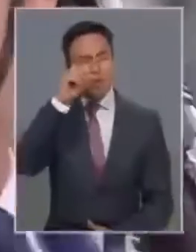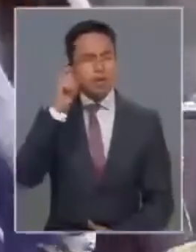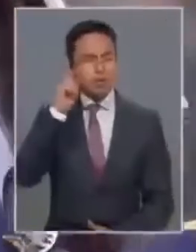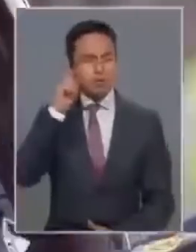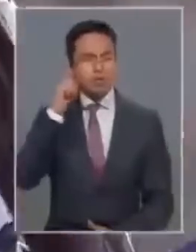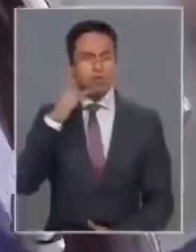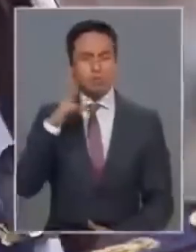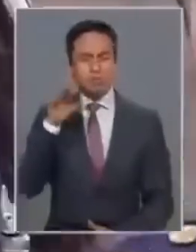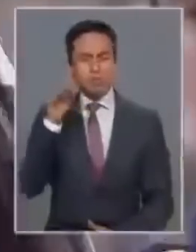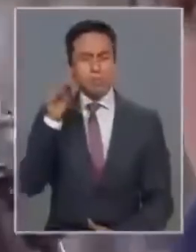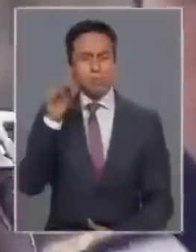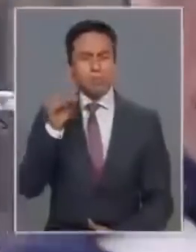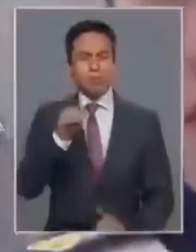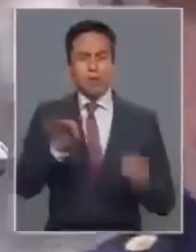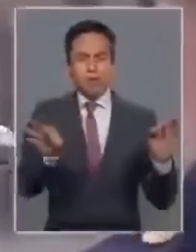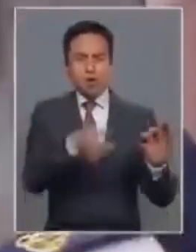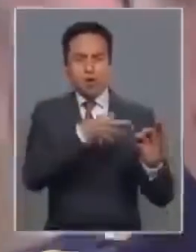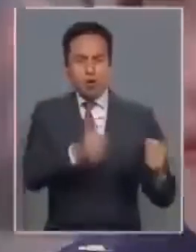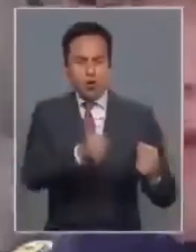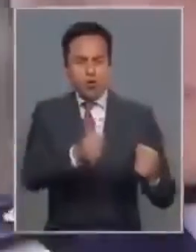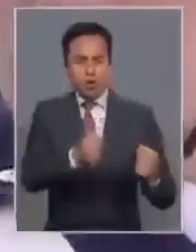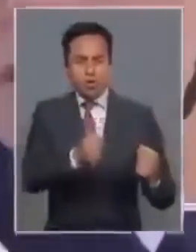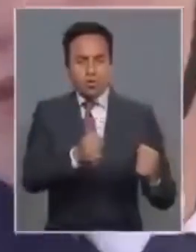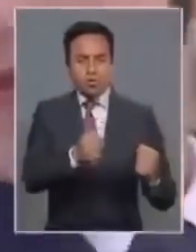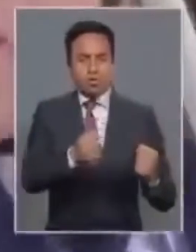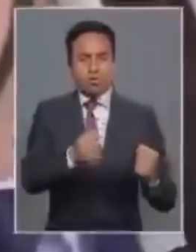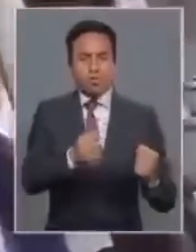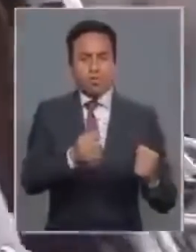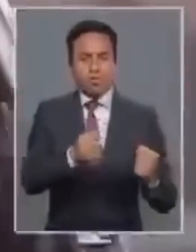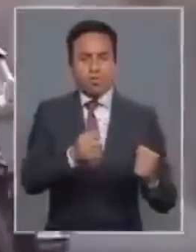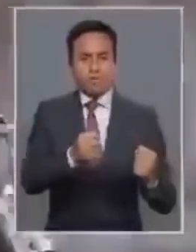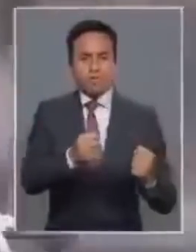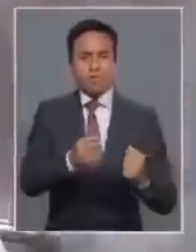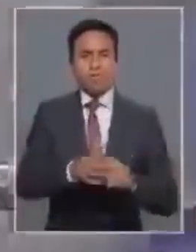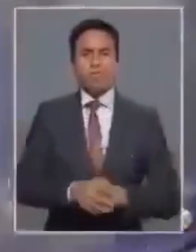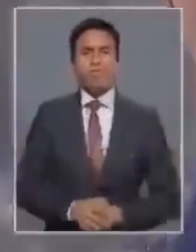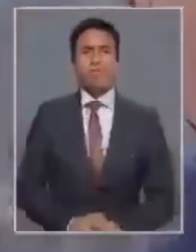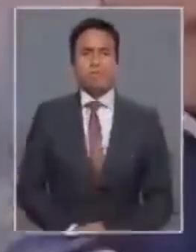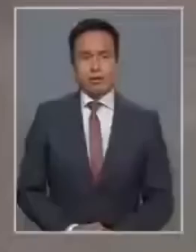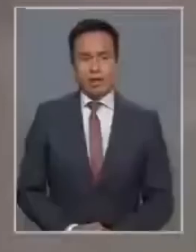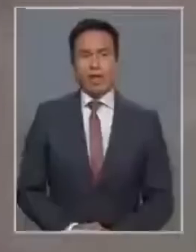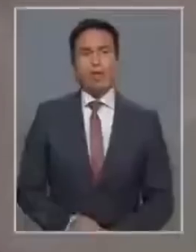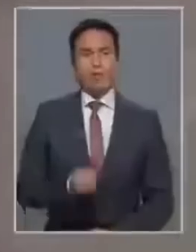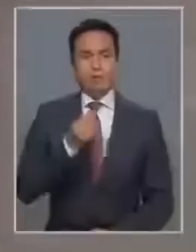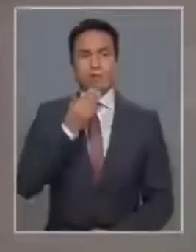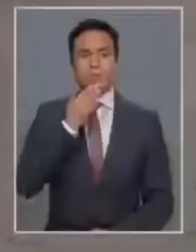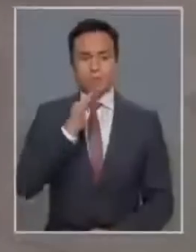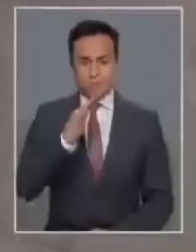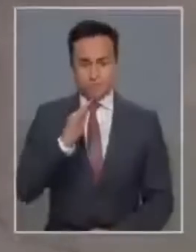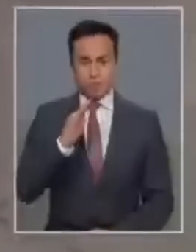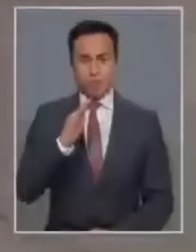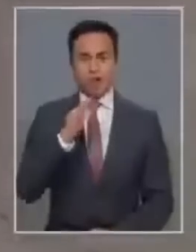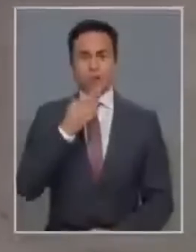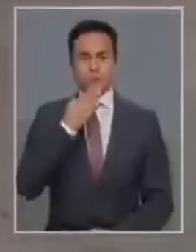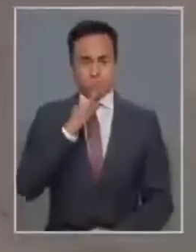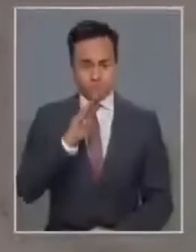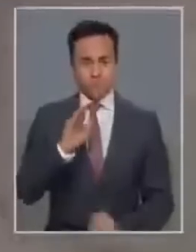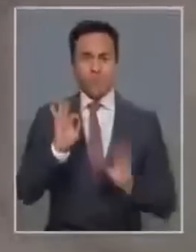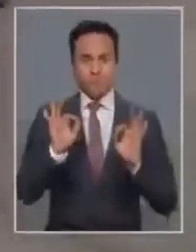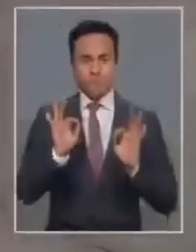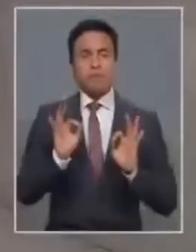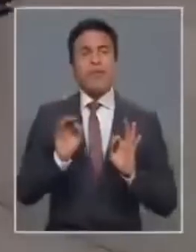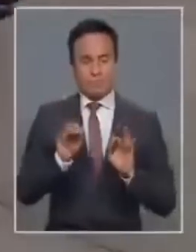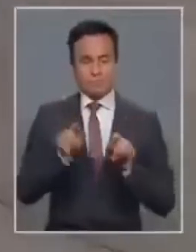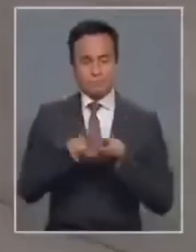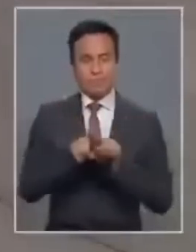calidad que comprende varios mecanismos para alcanzar estándares exigidos por la Comisión Nacional de Acreditación, dentro de